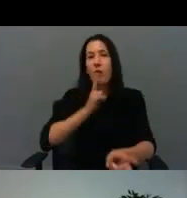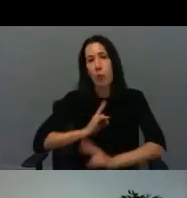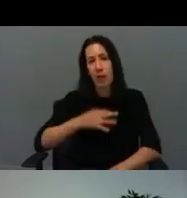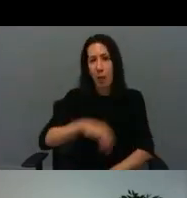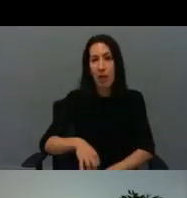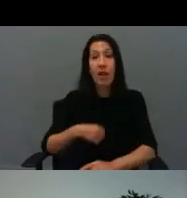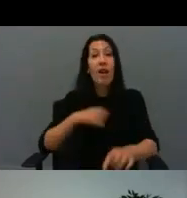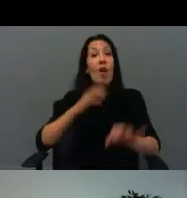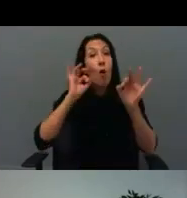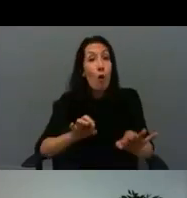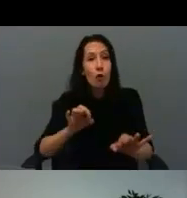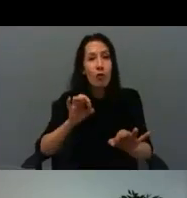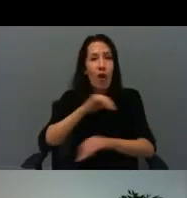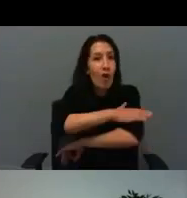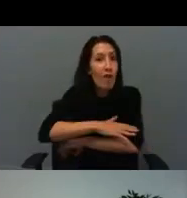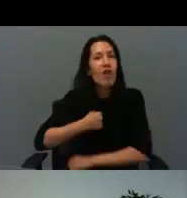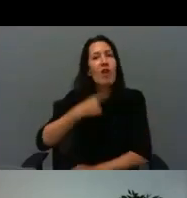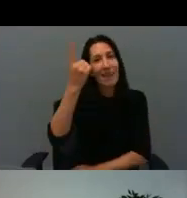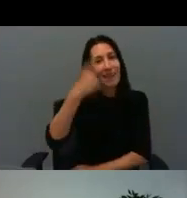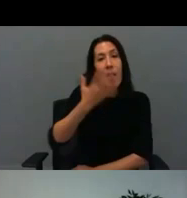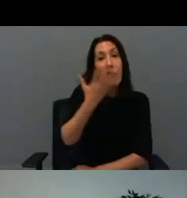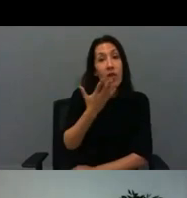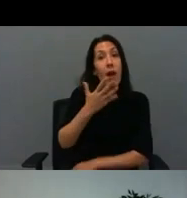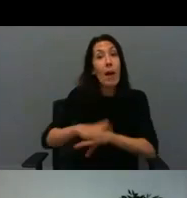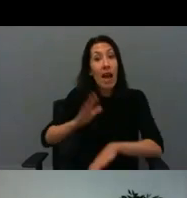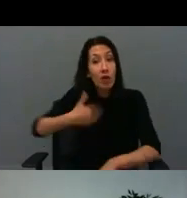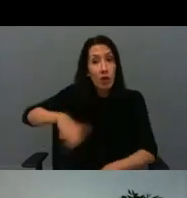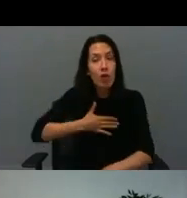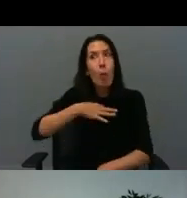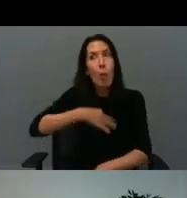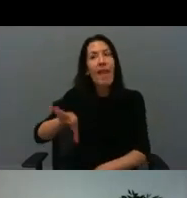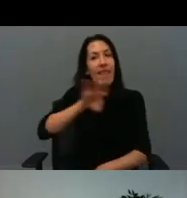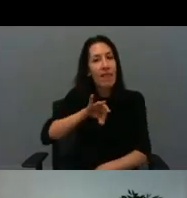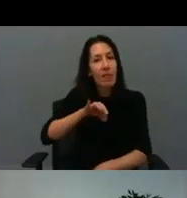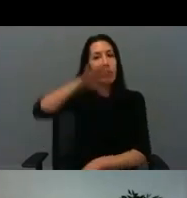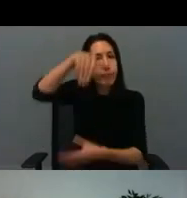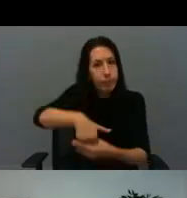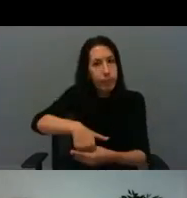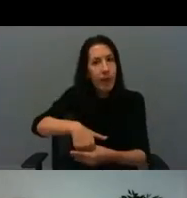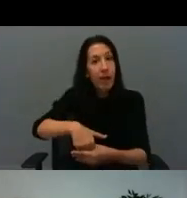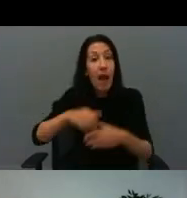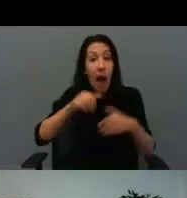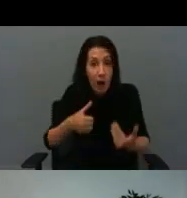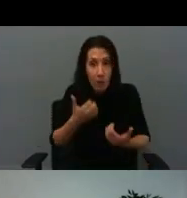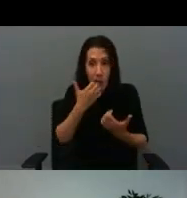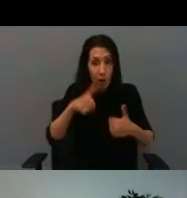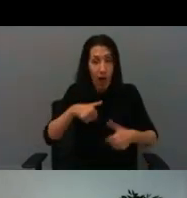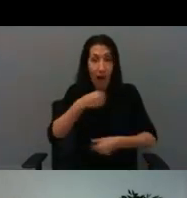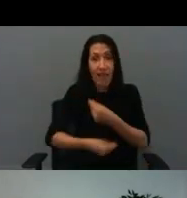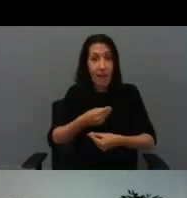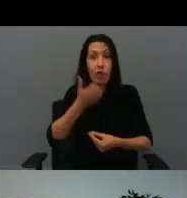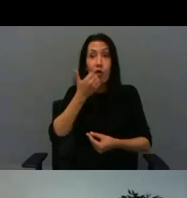para que el gobierno se dé cuenta y para que podamos tomar esa decisión de voto, como bien dices, es para lo que estamos haciendo, entre otras cosas,